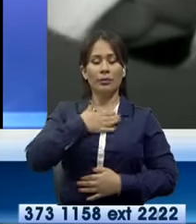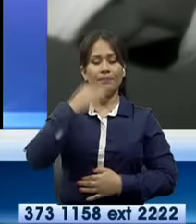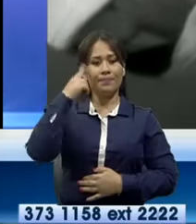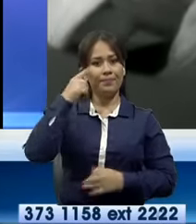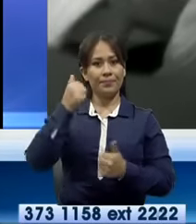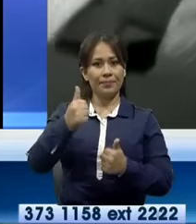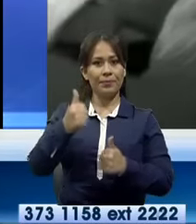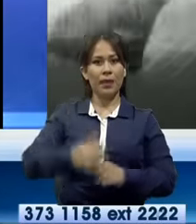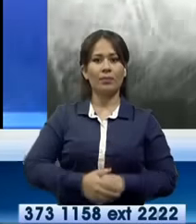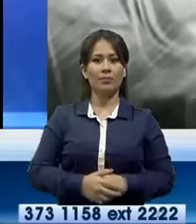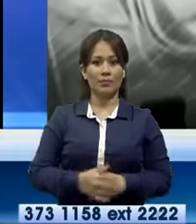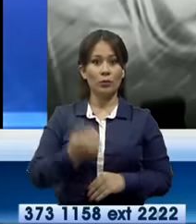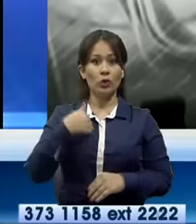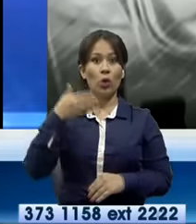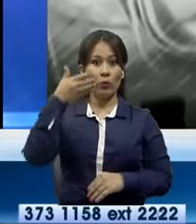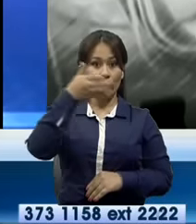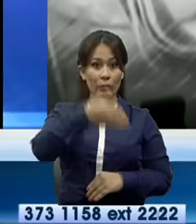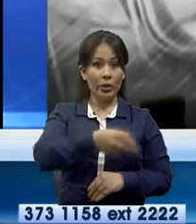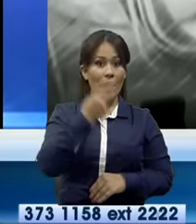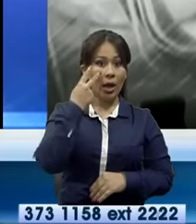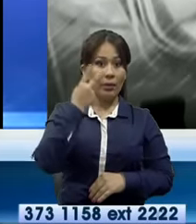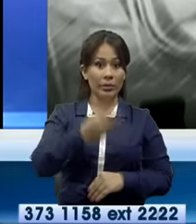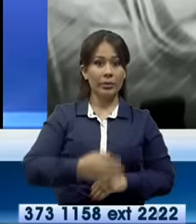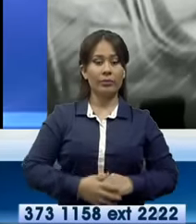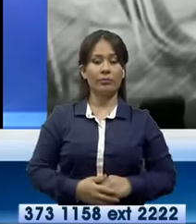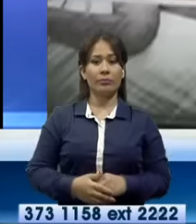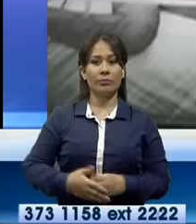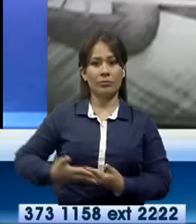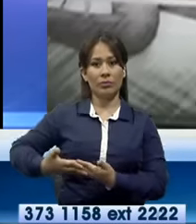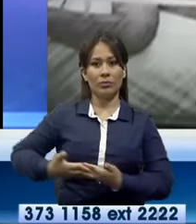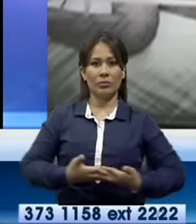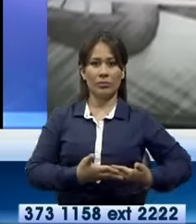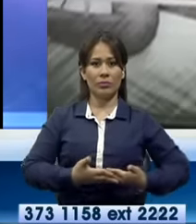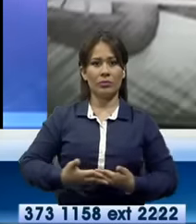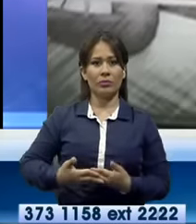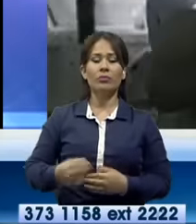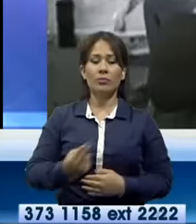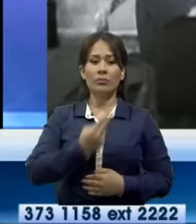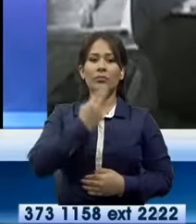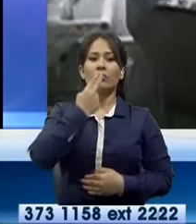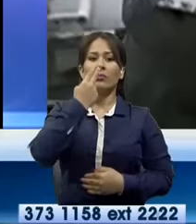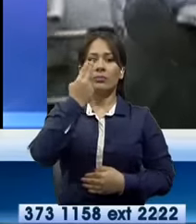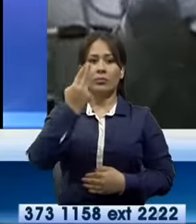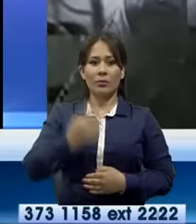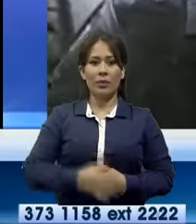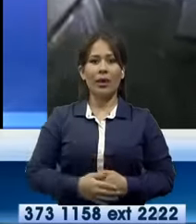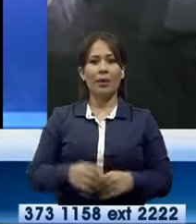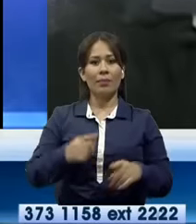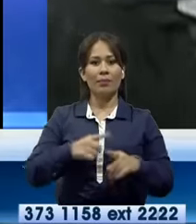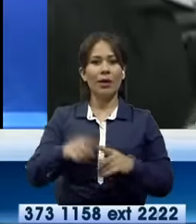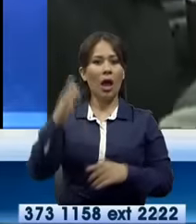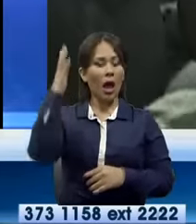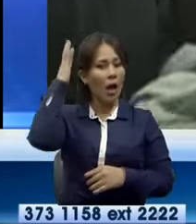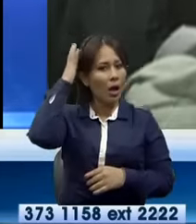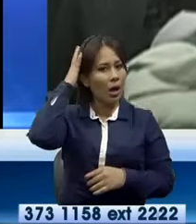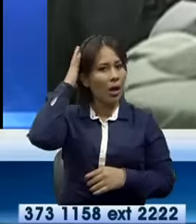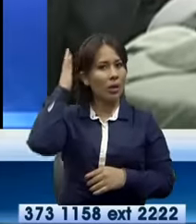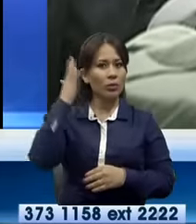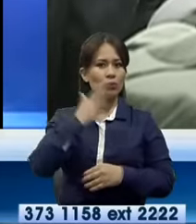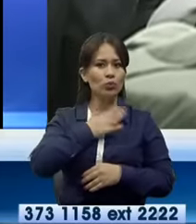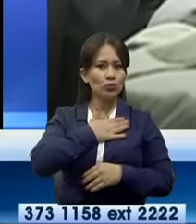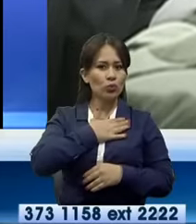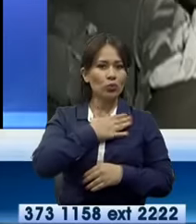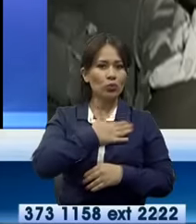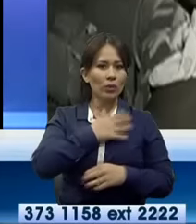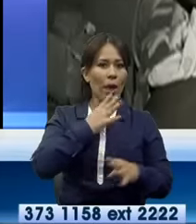Y precisamente yo fui a verla. La bebé respiraba. Ya le tupé la cabecita. Yo le dije,